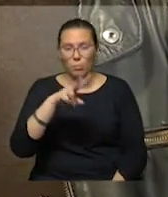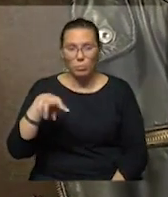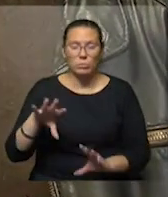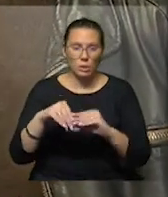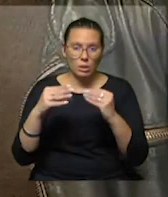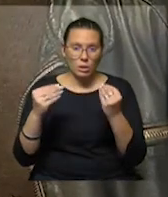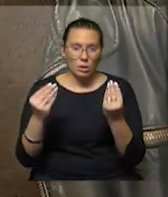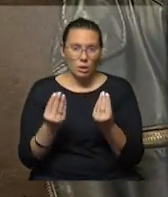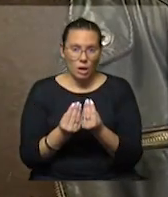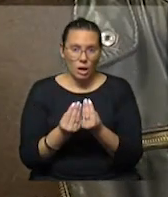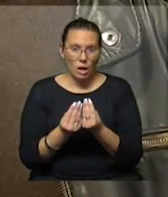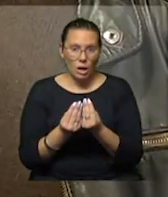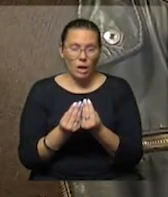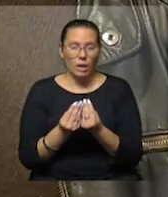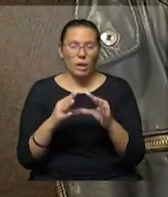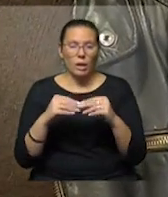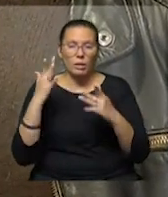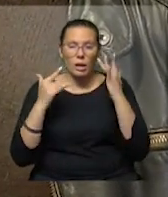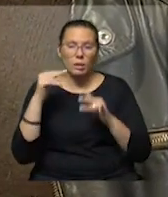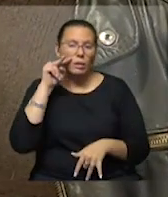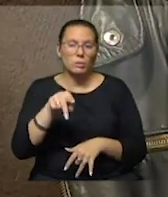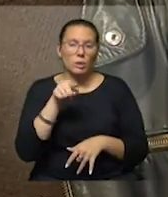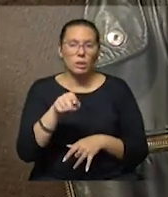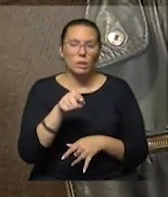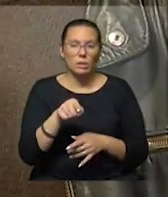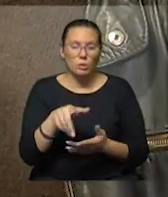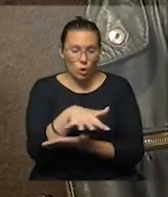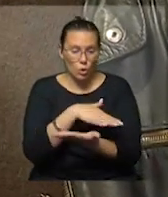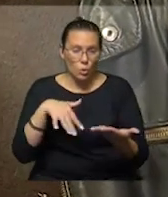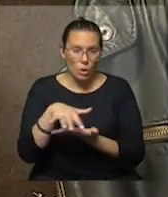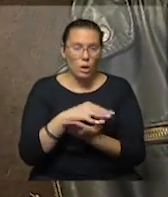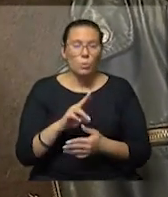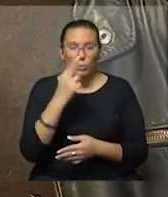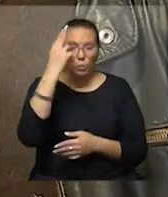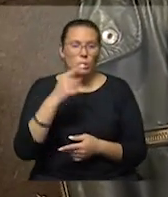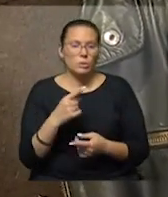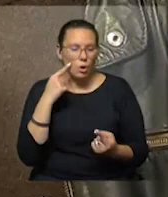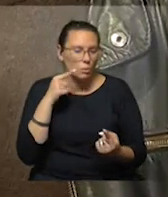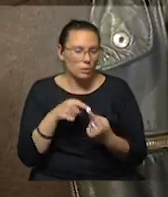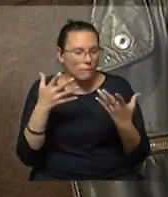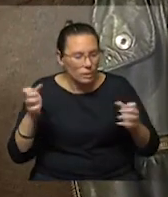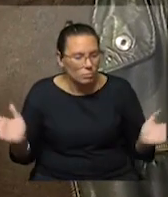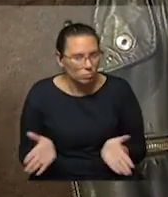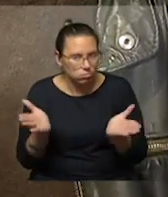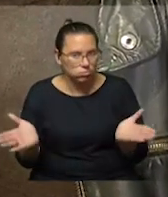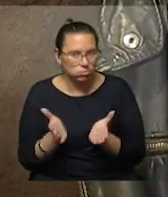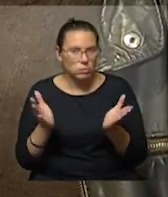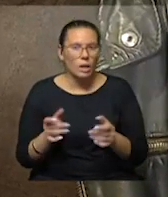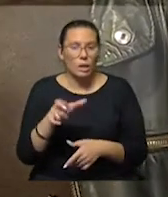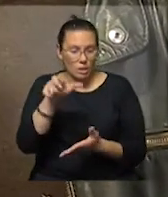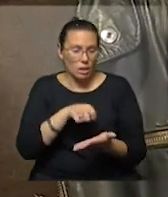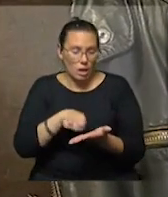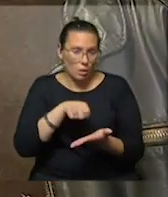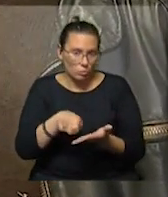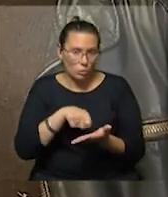y diciembre en el Museo artes visuales y ese bazar del autor uruguayo es justamente el énfasis que le queremos dar el eje está en el autor nacional